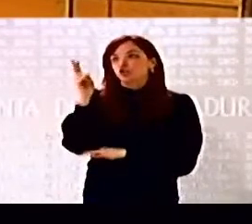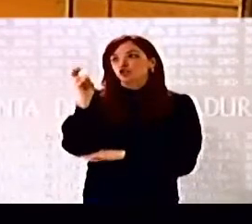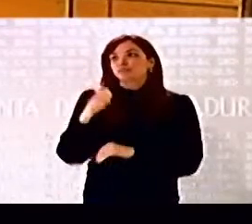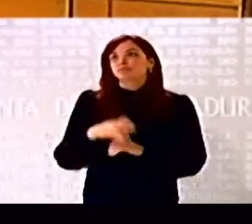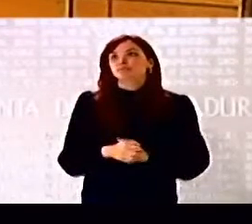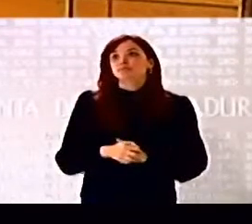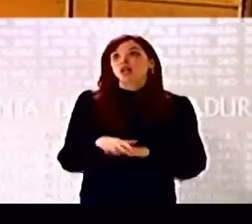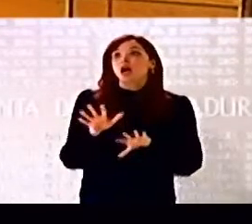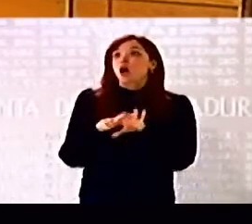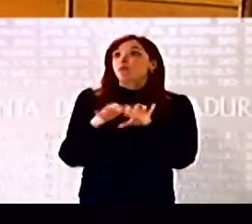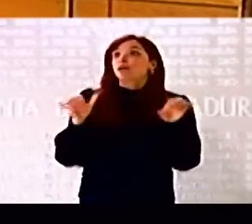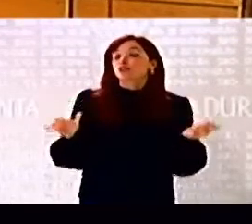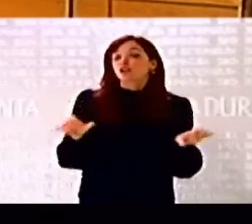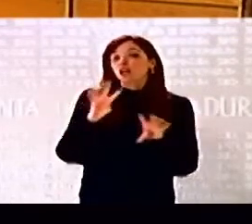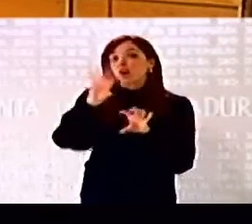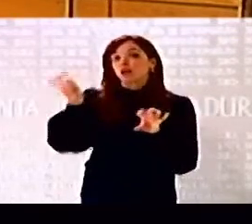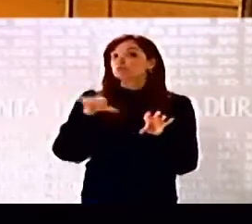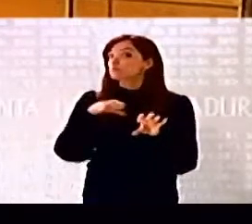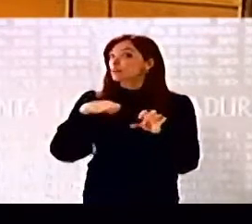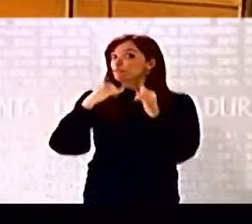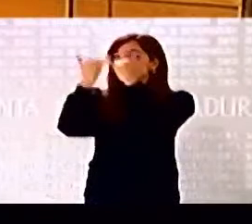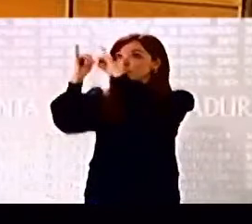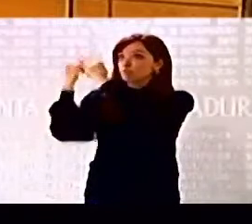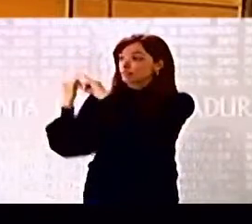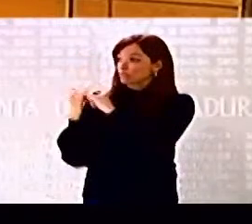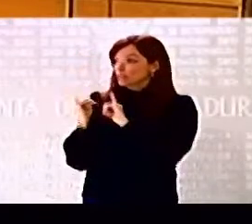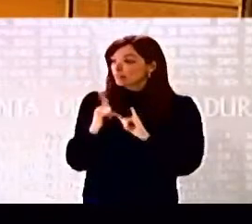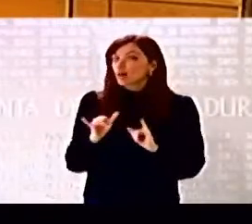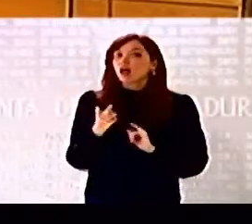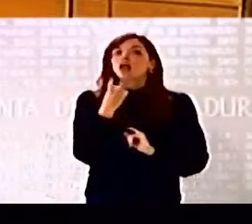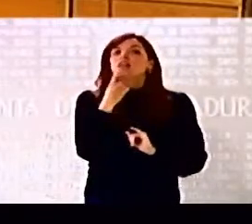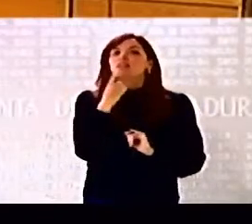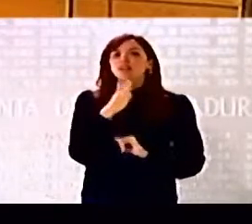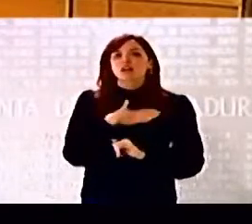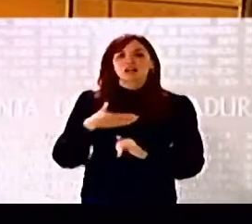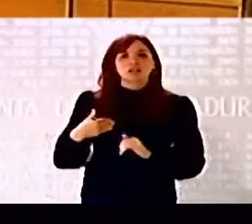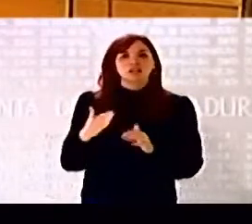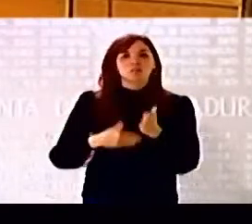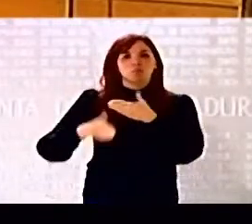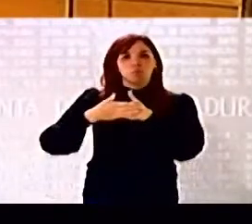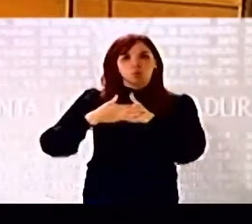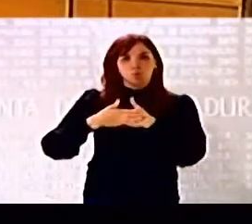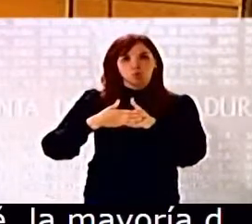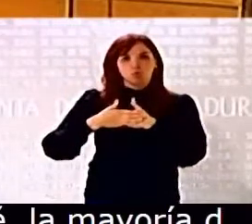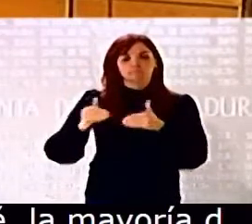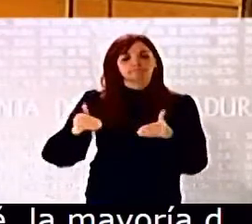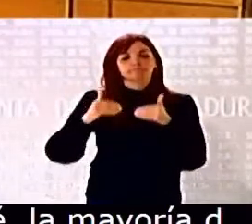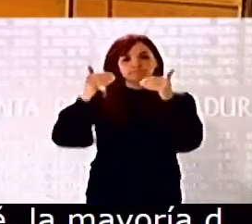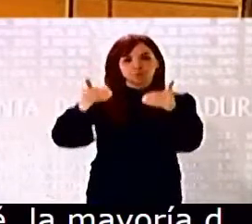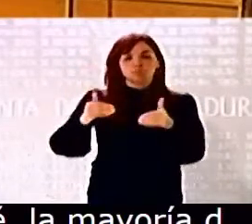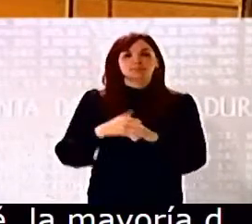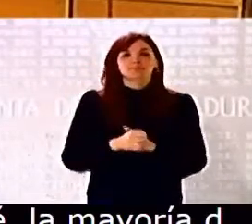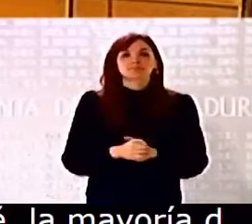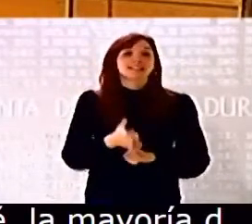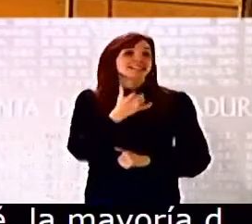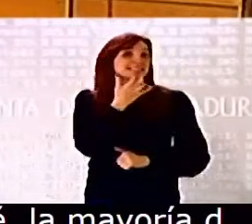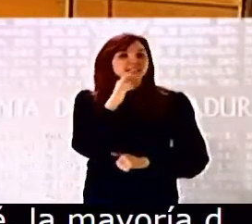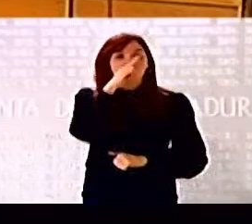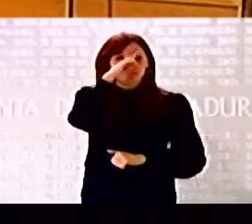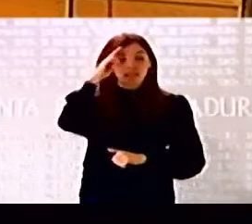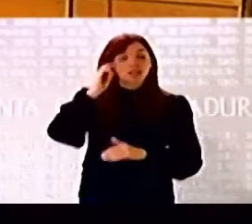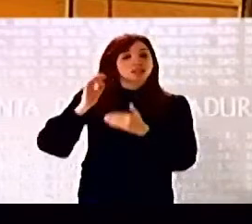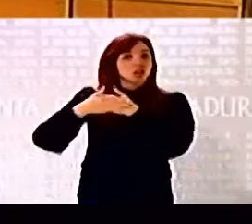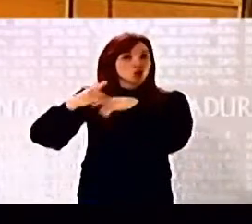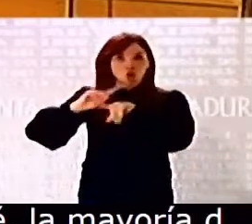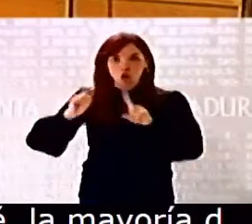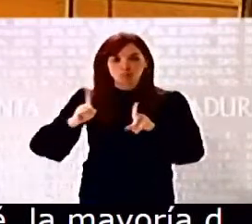que tienen festivo tienen intención de decir, han dicho que prolongar el cierre. En el caso de que, por ejemplo, Madrid no cierre, ¿la